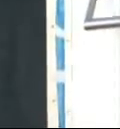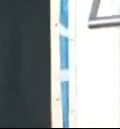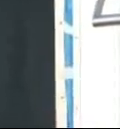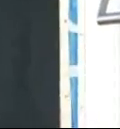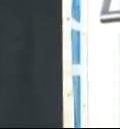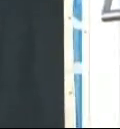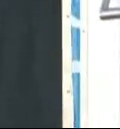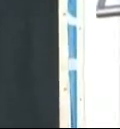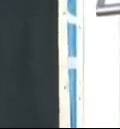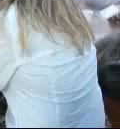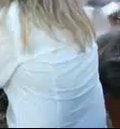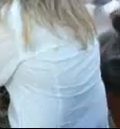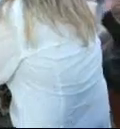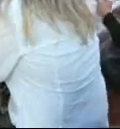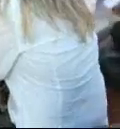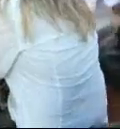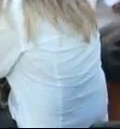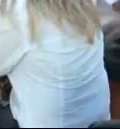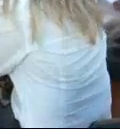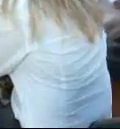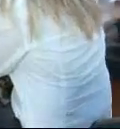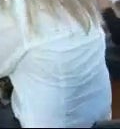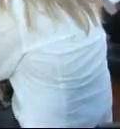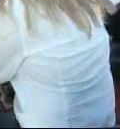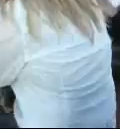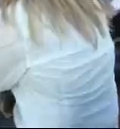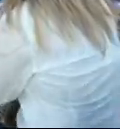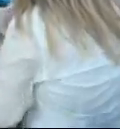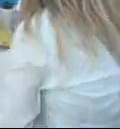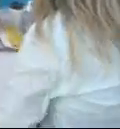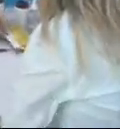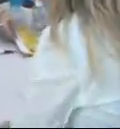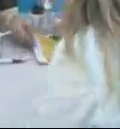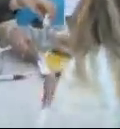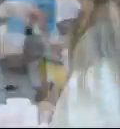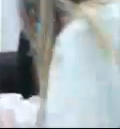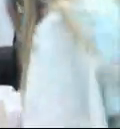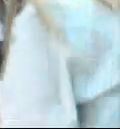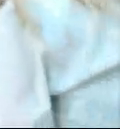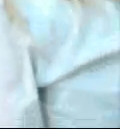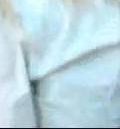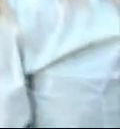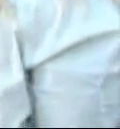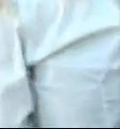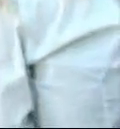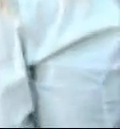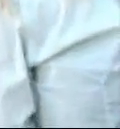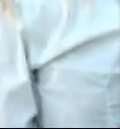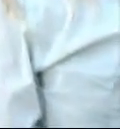Donar es dar la vida, es dar amor, es la salida, es un comienzo para que estemos